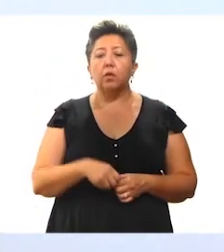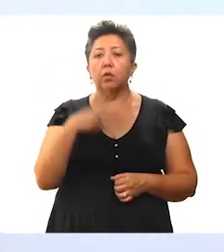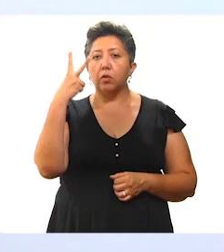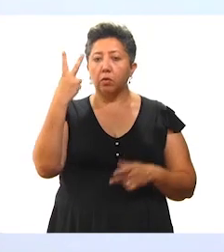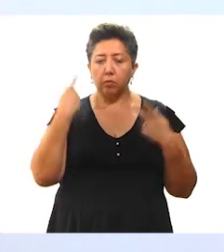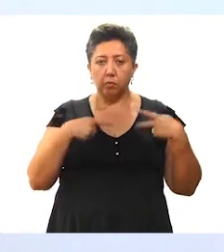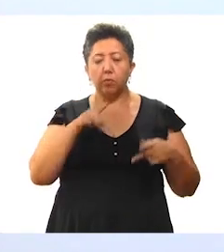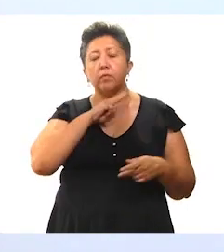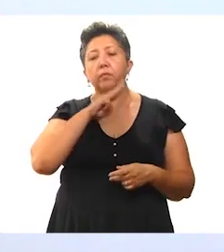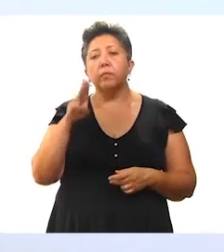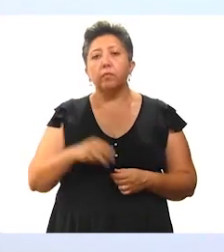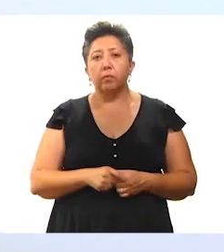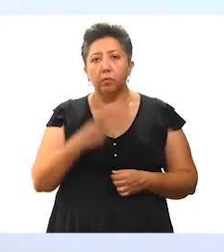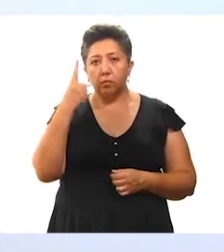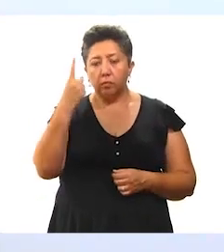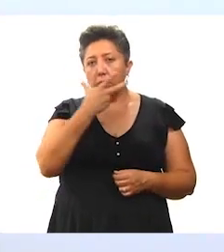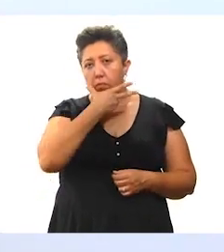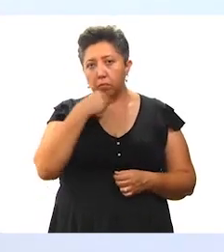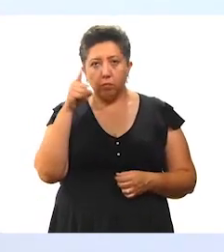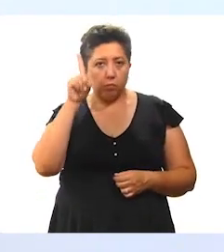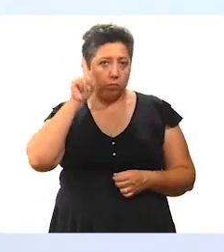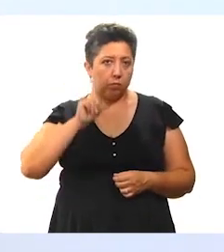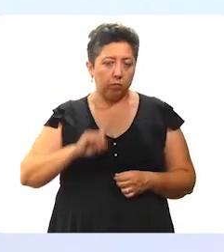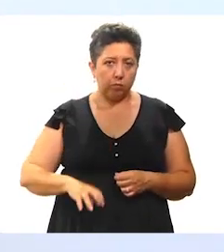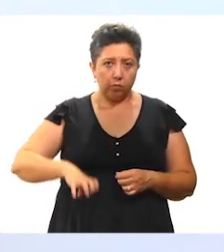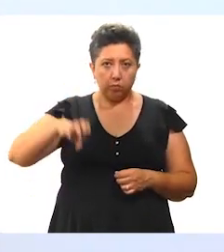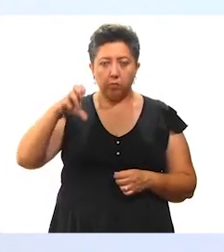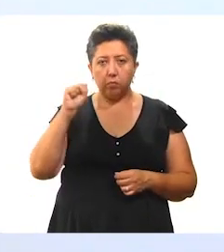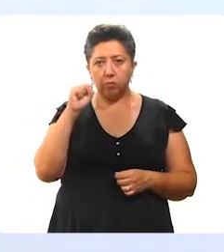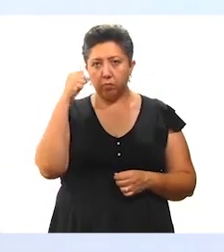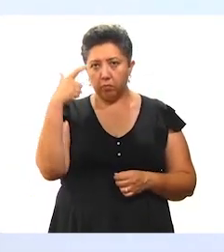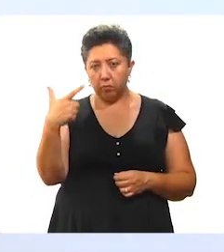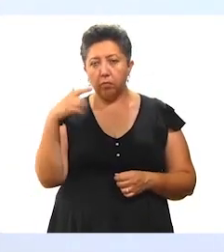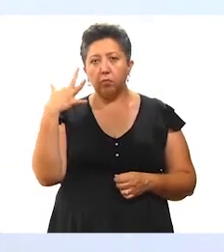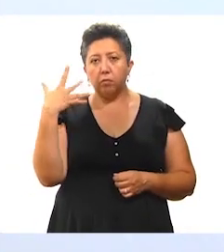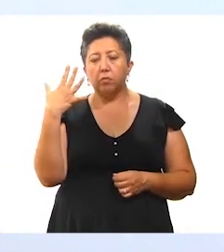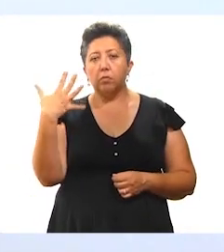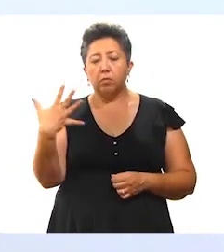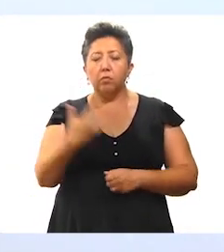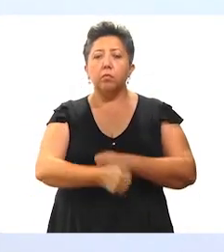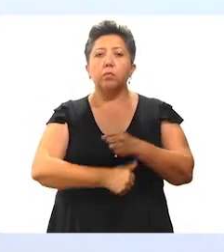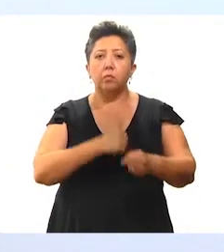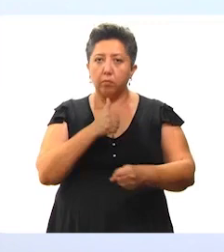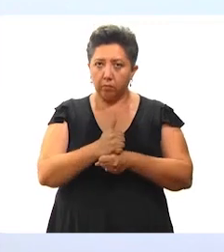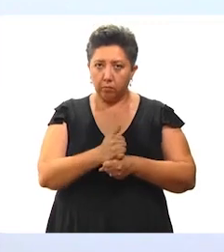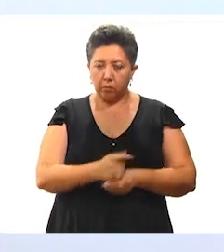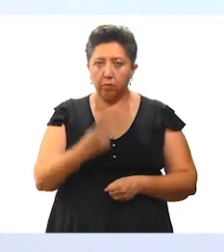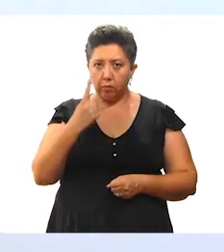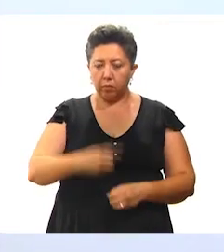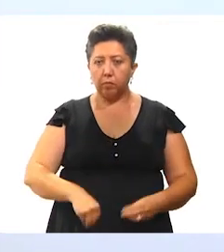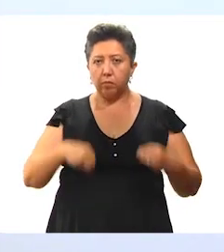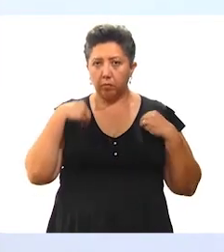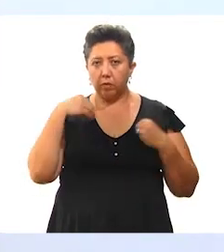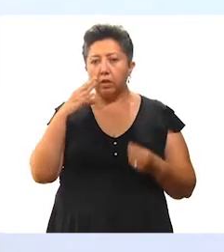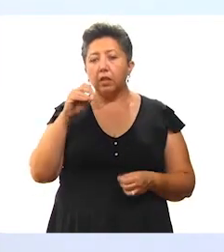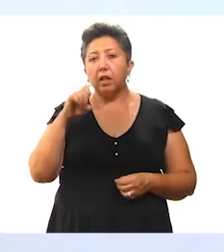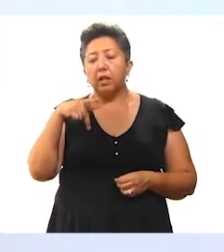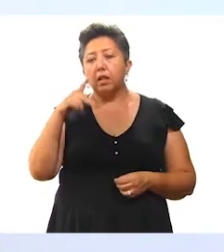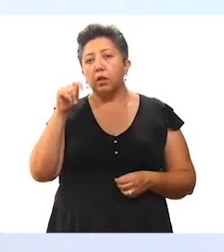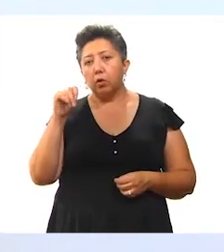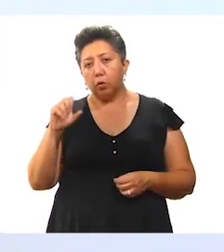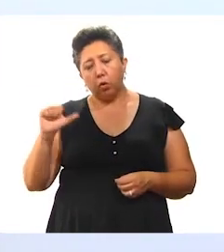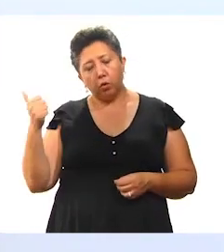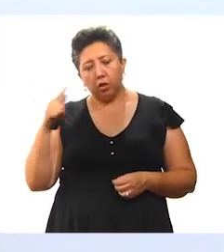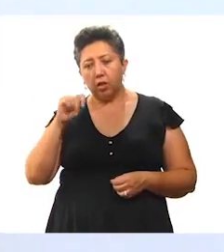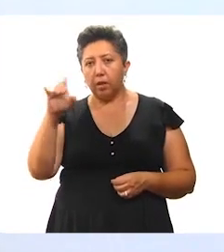2 personas fallecidas, un hombre y una mujer de 67 y 55 años de edad. Uno residía en Calquetoc